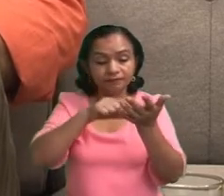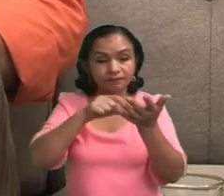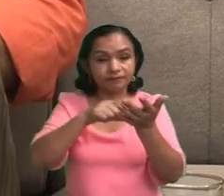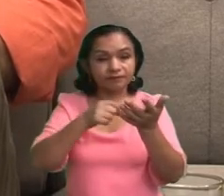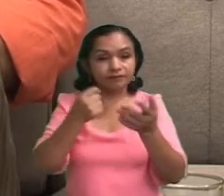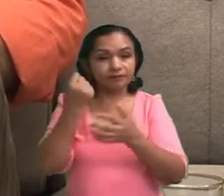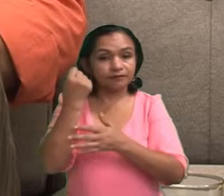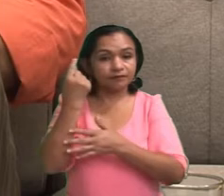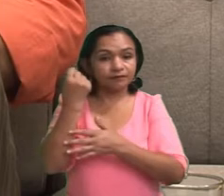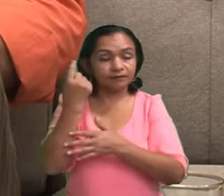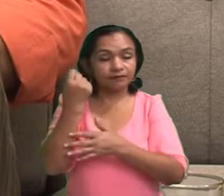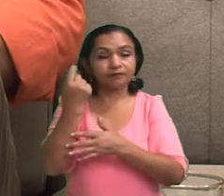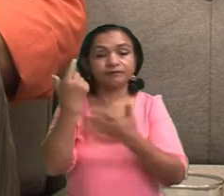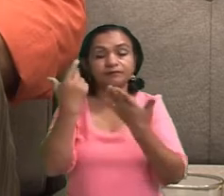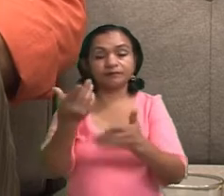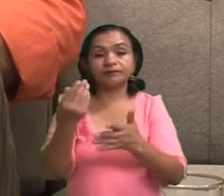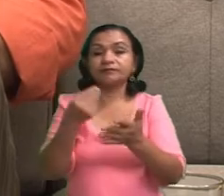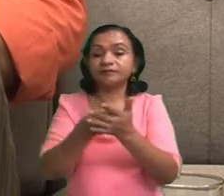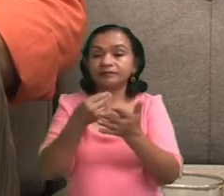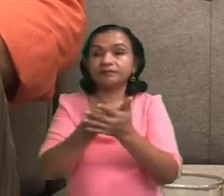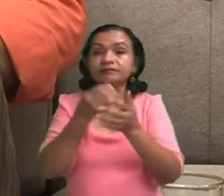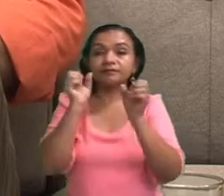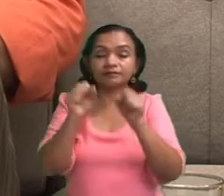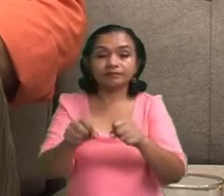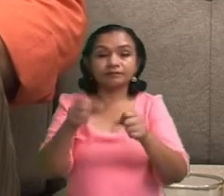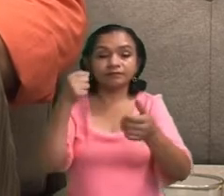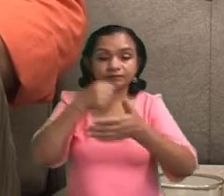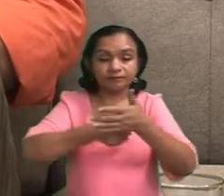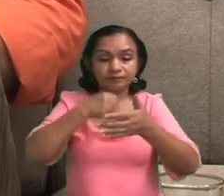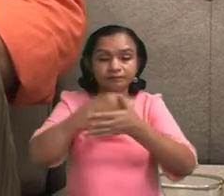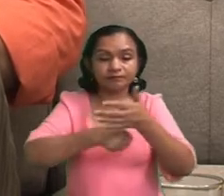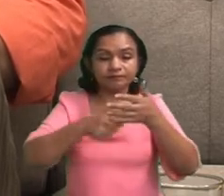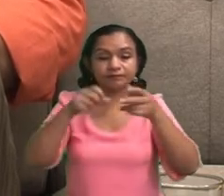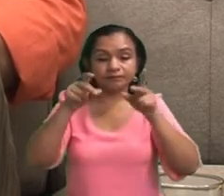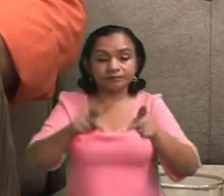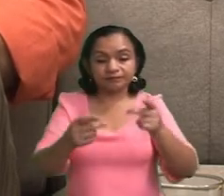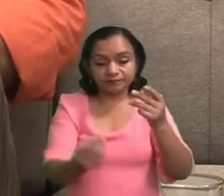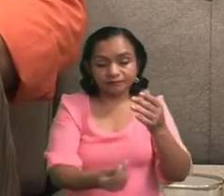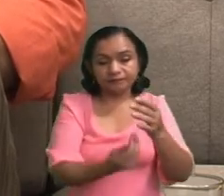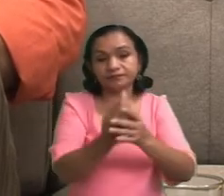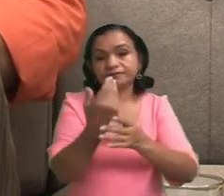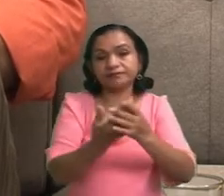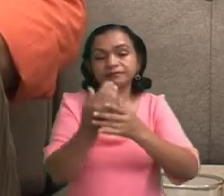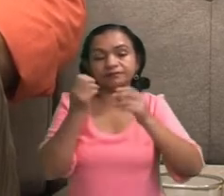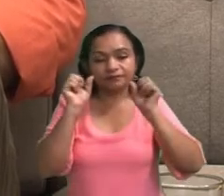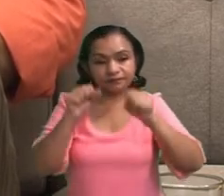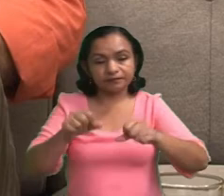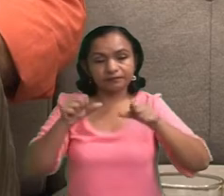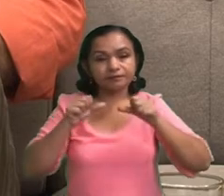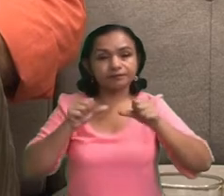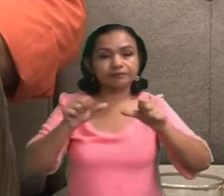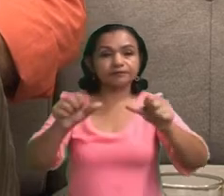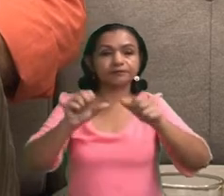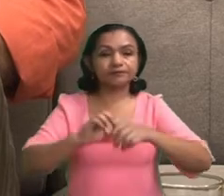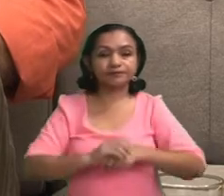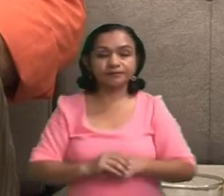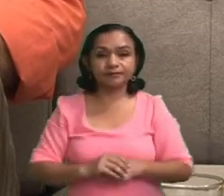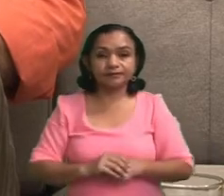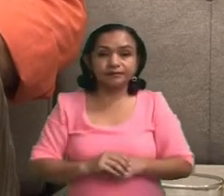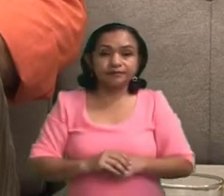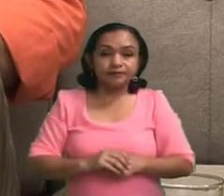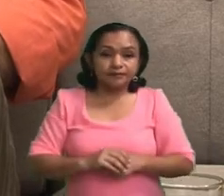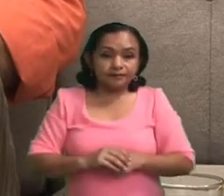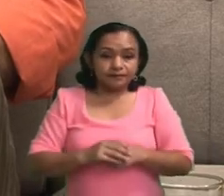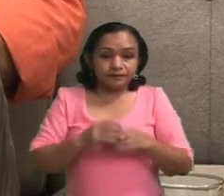no somos autosuficientes, pero con el esfuerzo de nuestros agricultores vamos a lograrlo. Entonces,